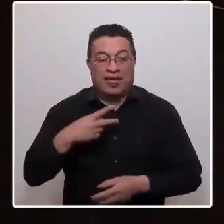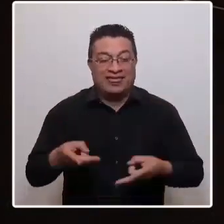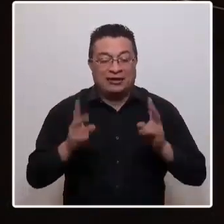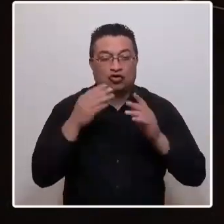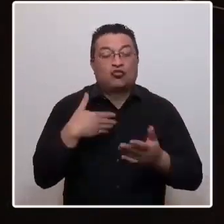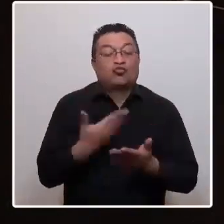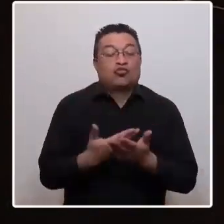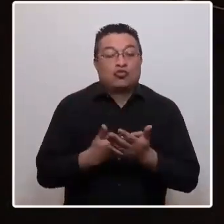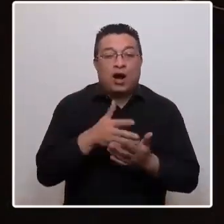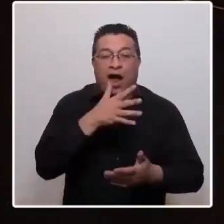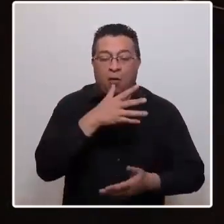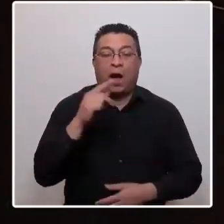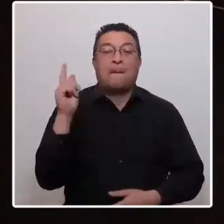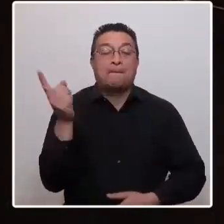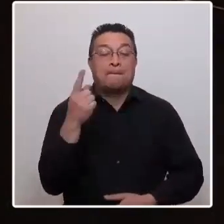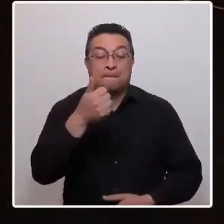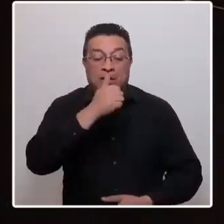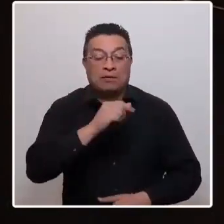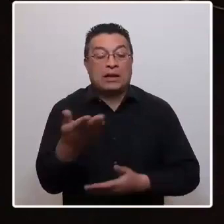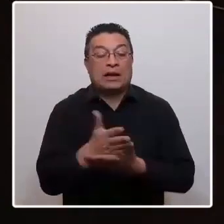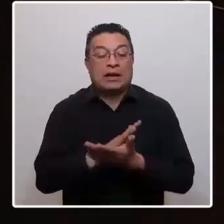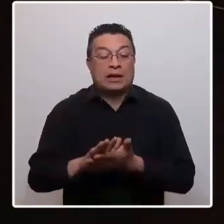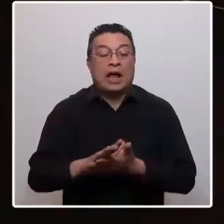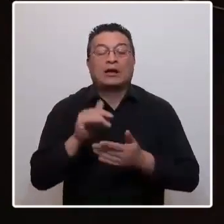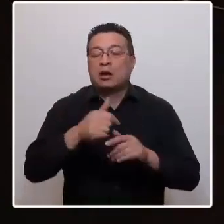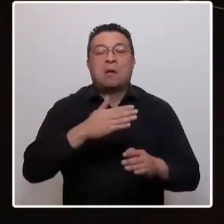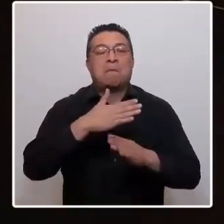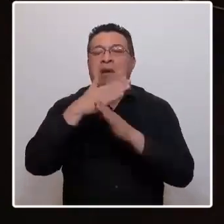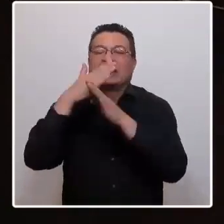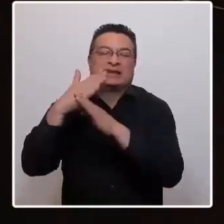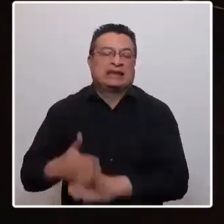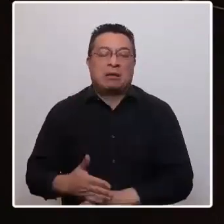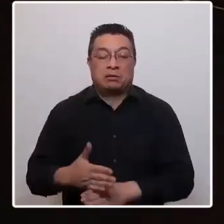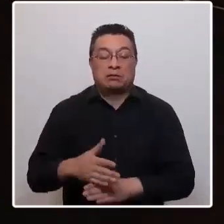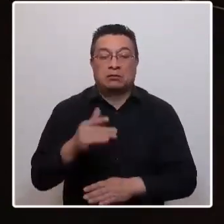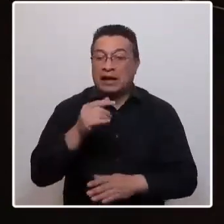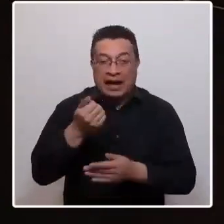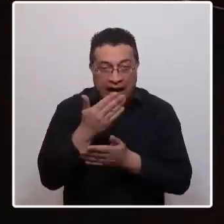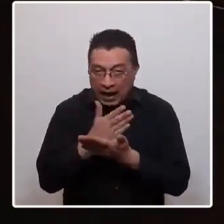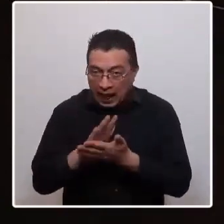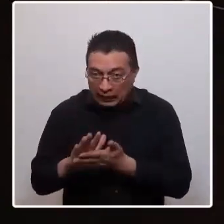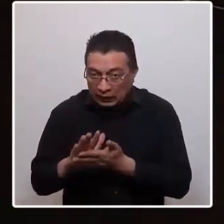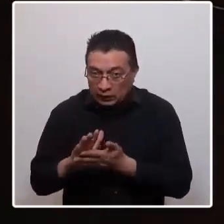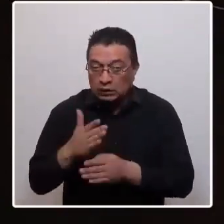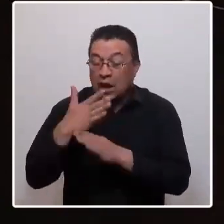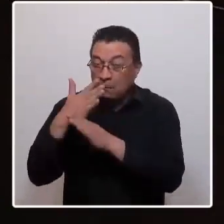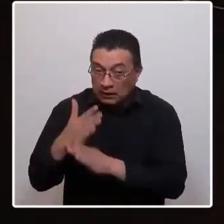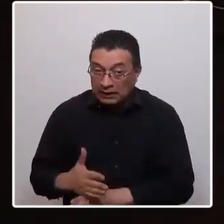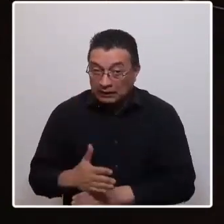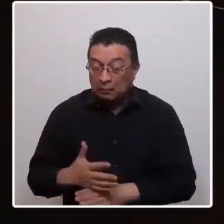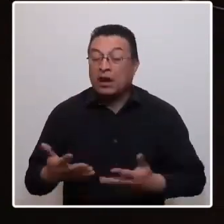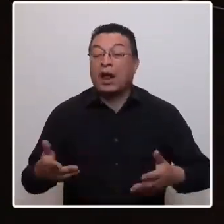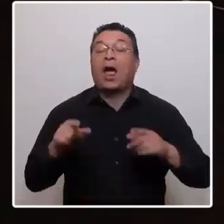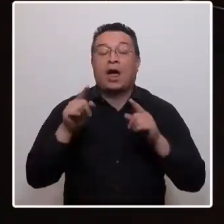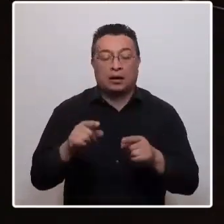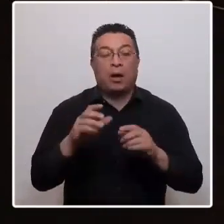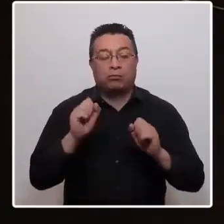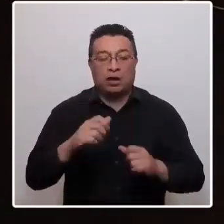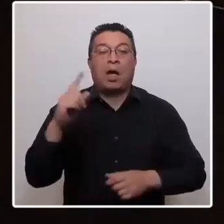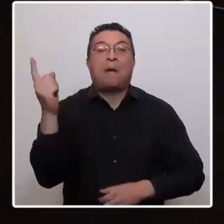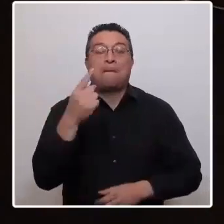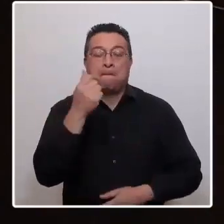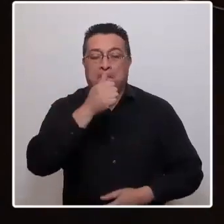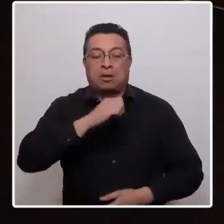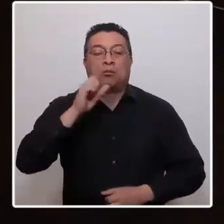de agua privados, de forma gratuita y a perpetuidad. Escúchelo, gratuita. Privados que pueden concurrir al mercado a vender,